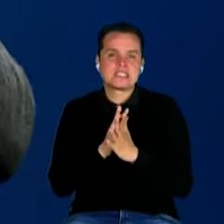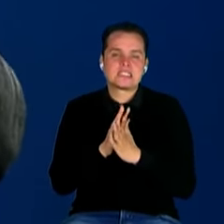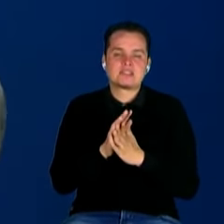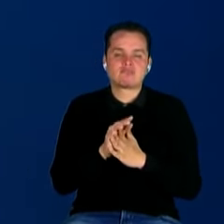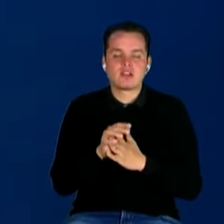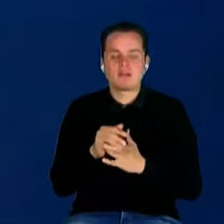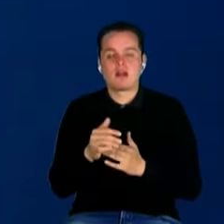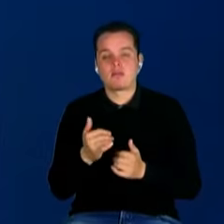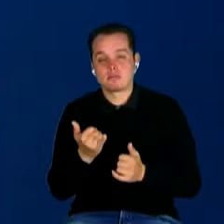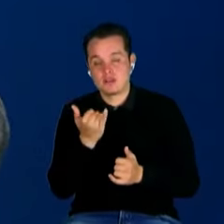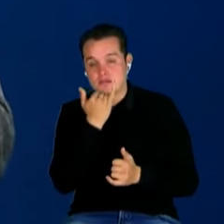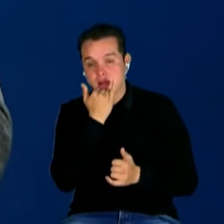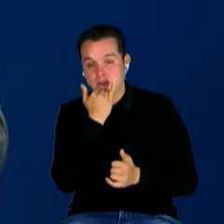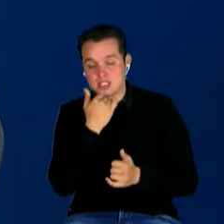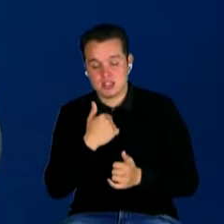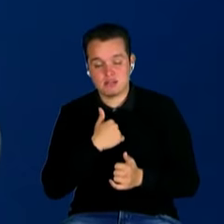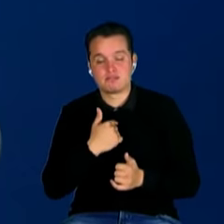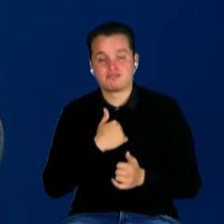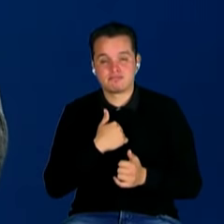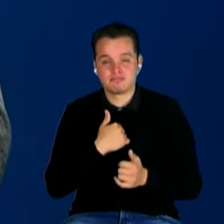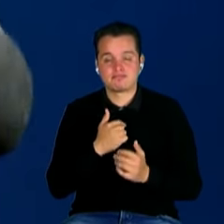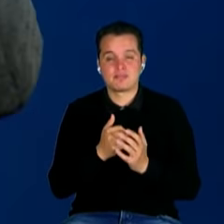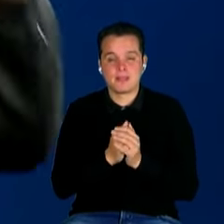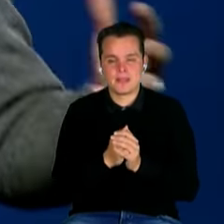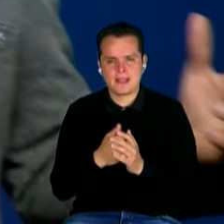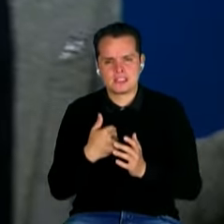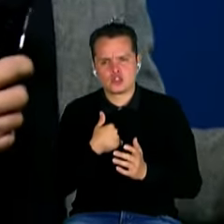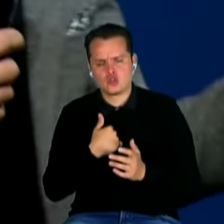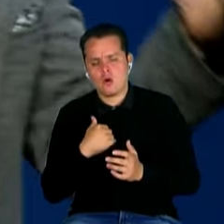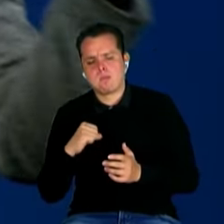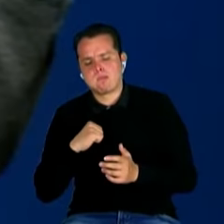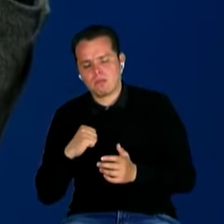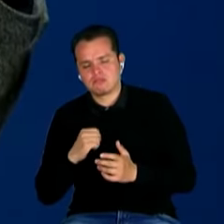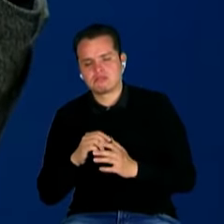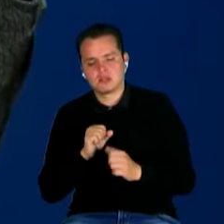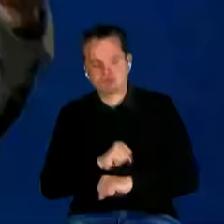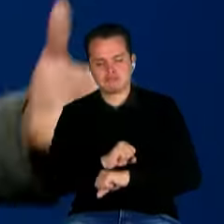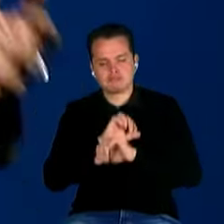y es lo que a mí me ha pasado personalmente, yo tengo claro que